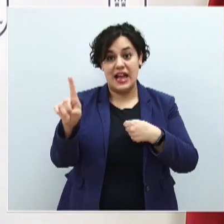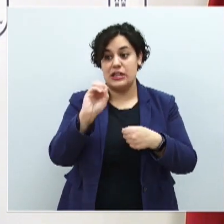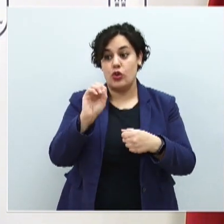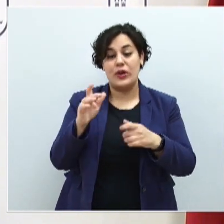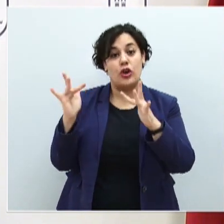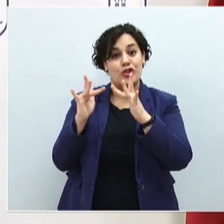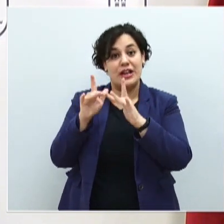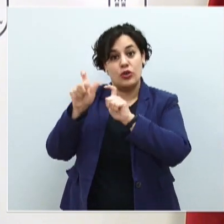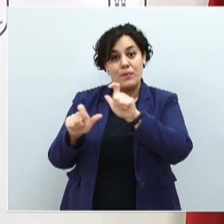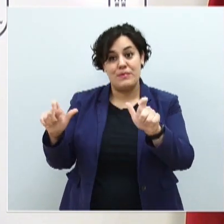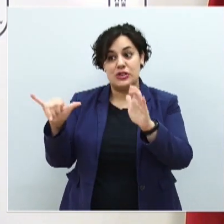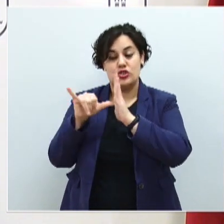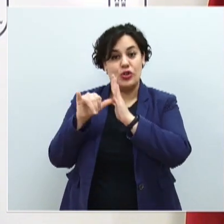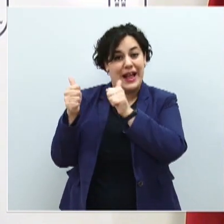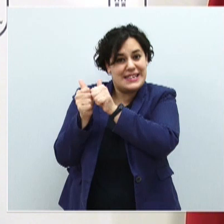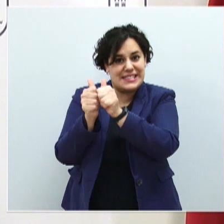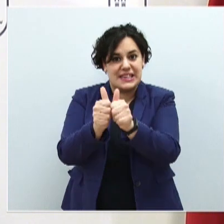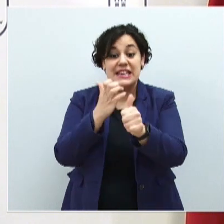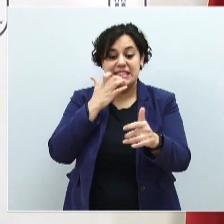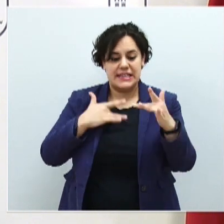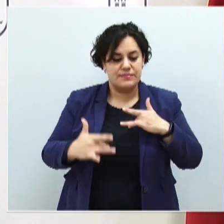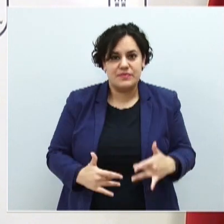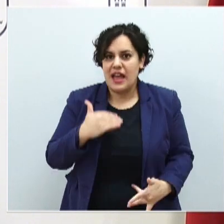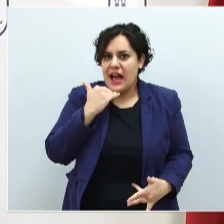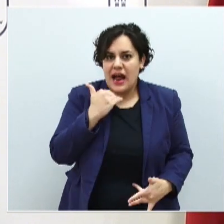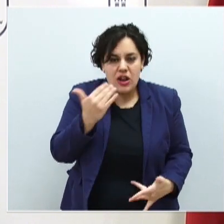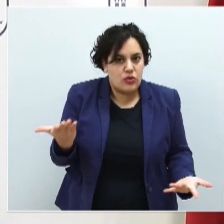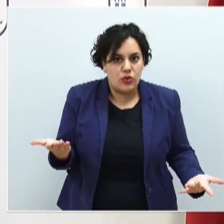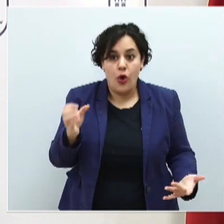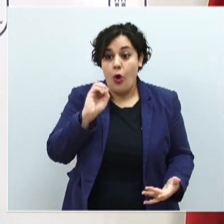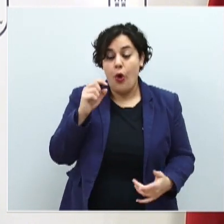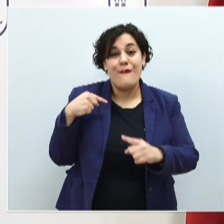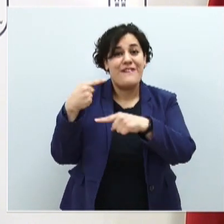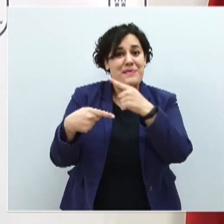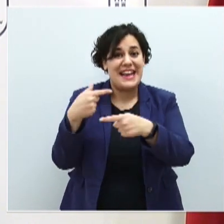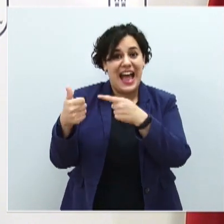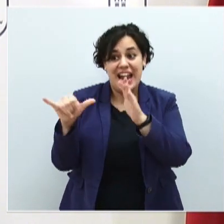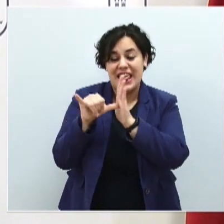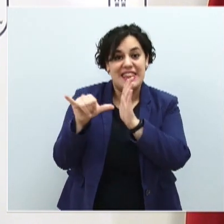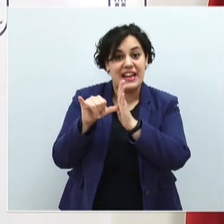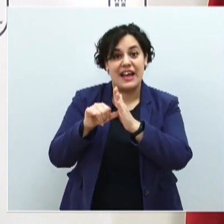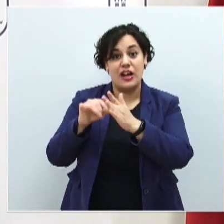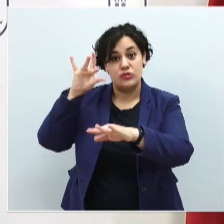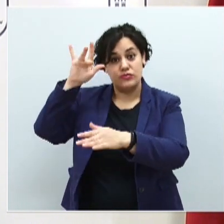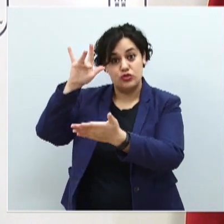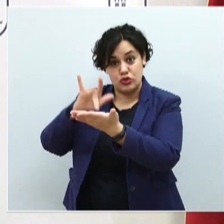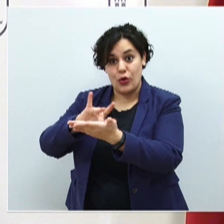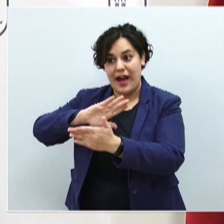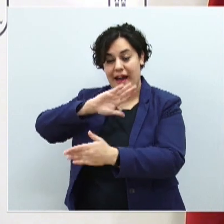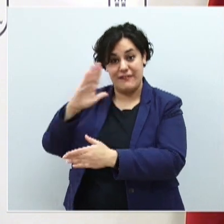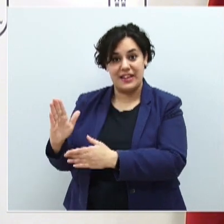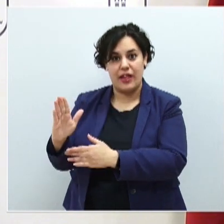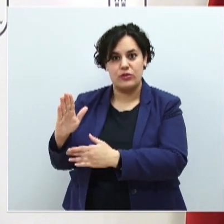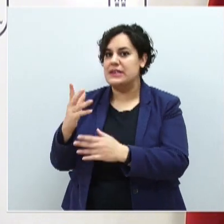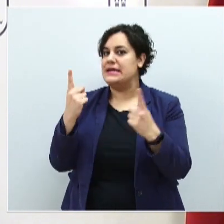personas. Muy importante, si tienen cualquier sintomatología o un familiar muy cercano tiene la enfermedad, tienen que quedarse en casa y